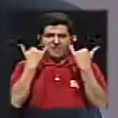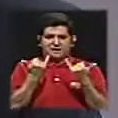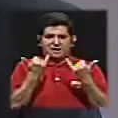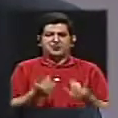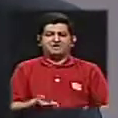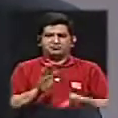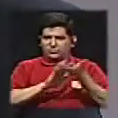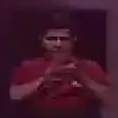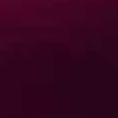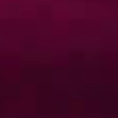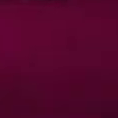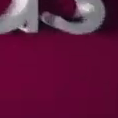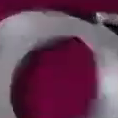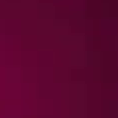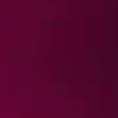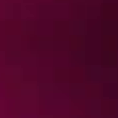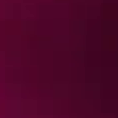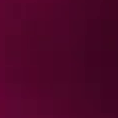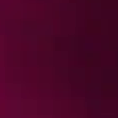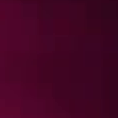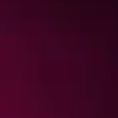vayan.